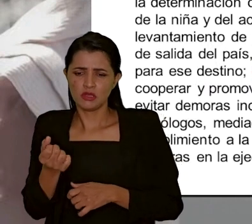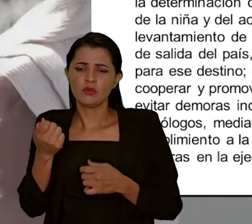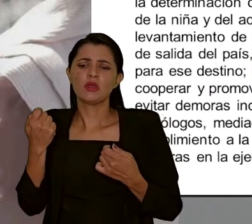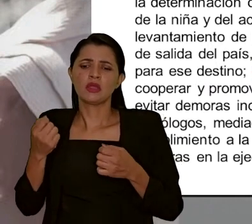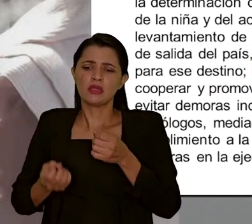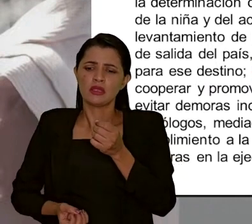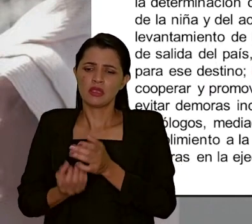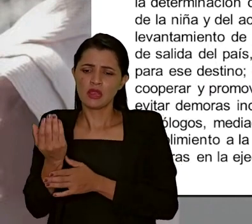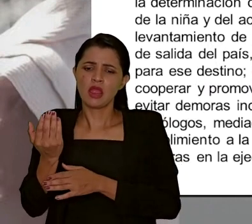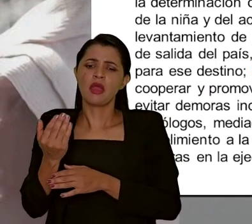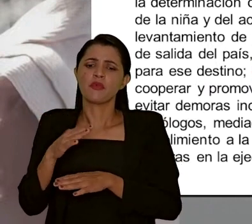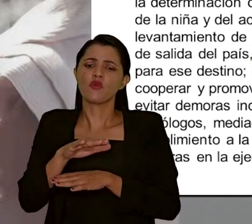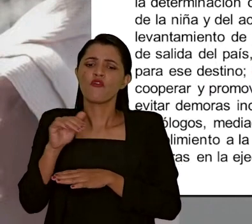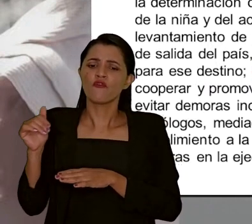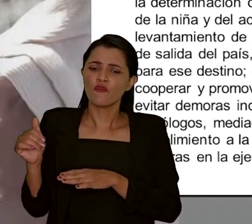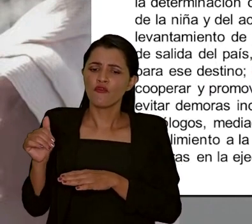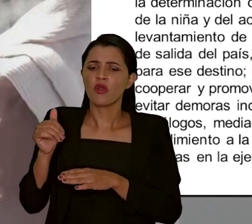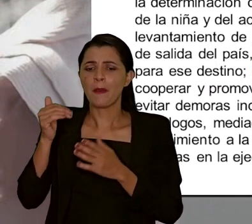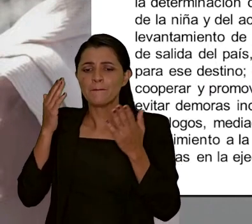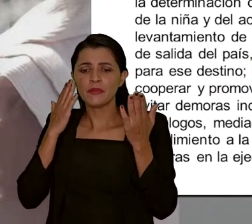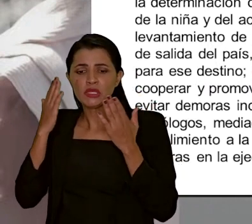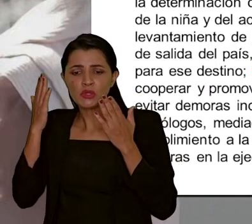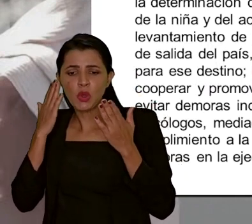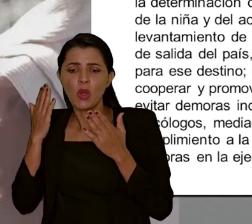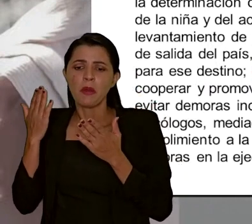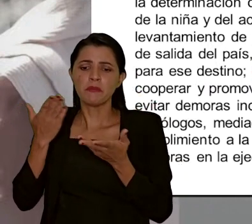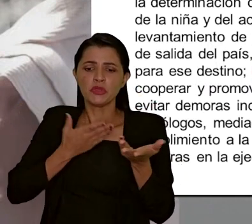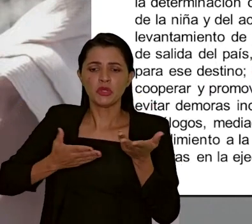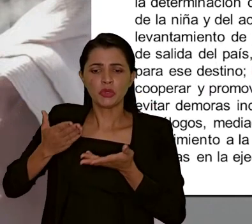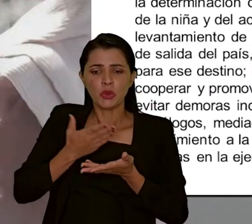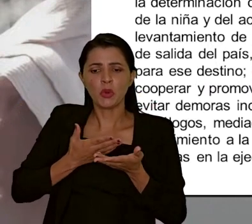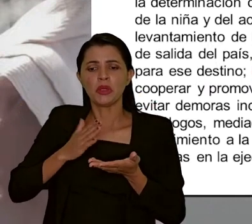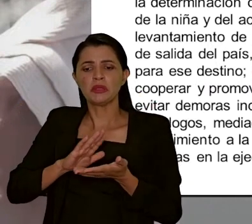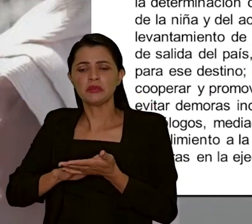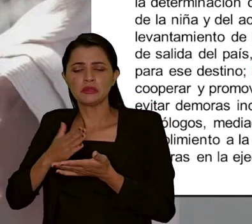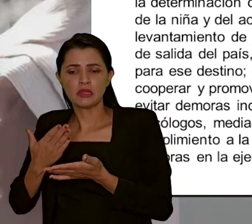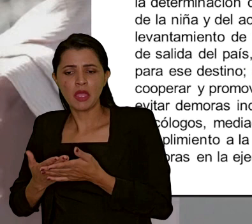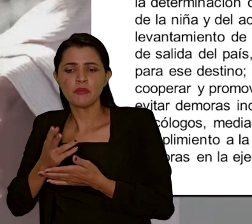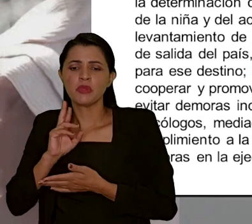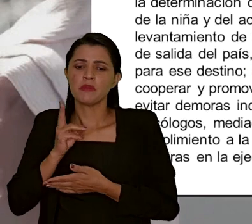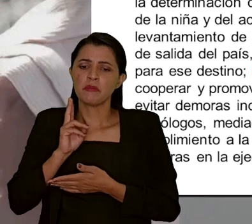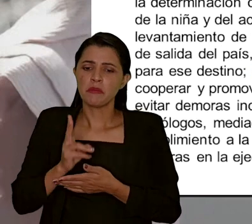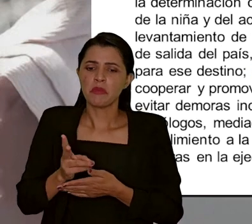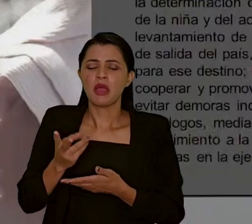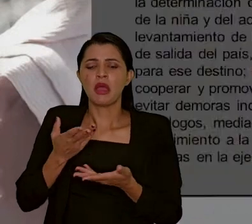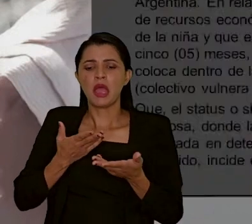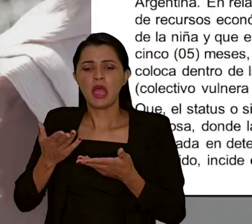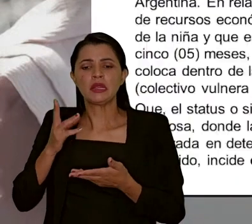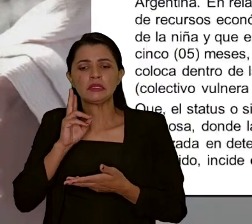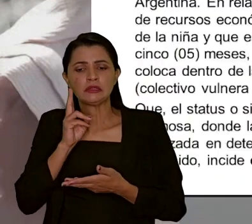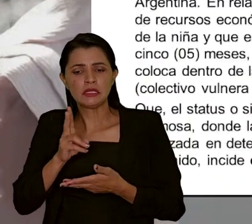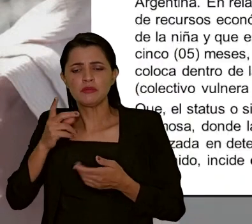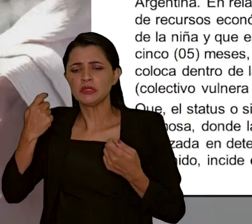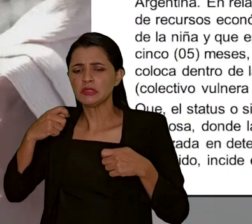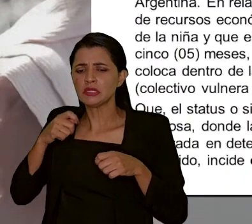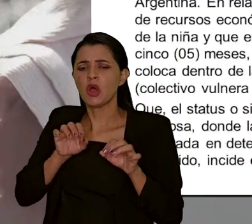a psicólogos, mediadores, intérpretes para dar cumplimiento a la orden, siempre que ello no genere demoras en el